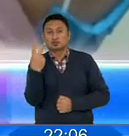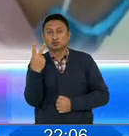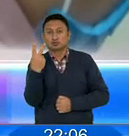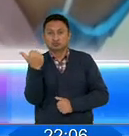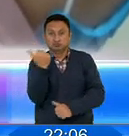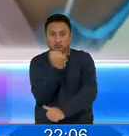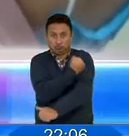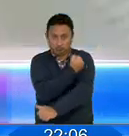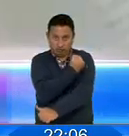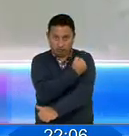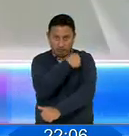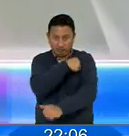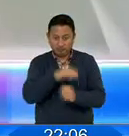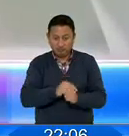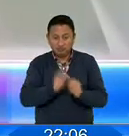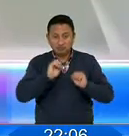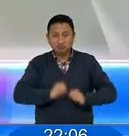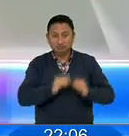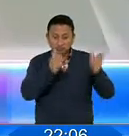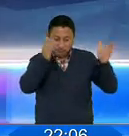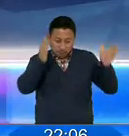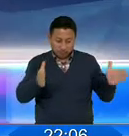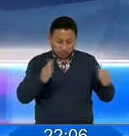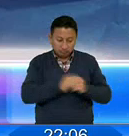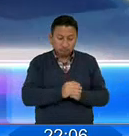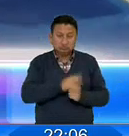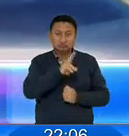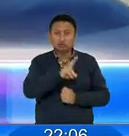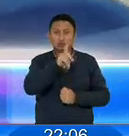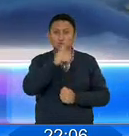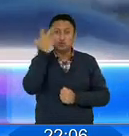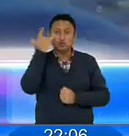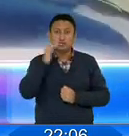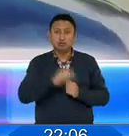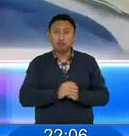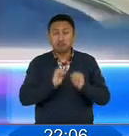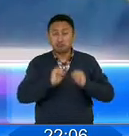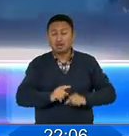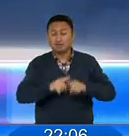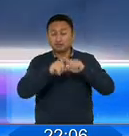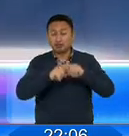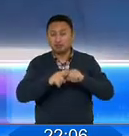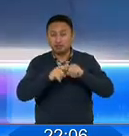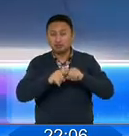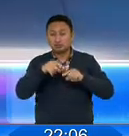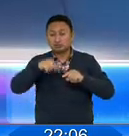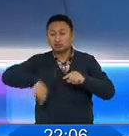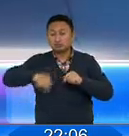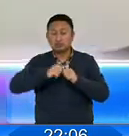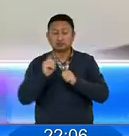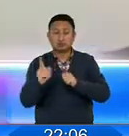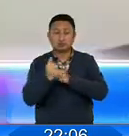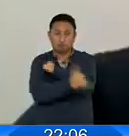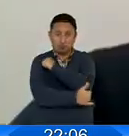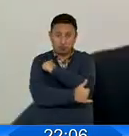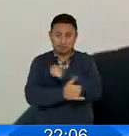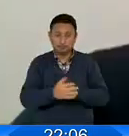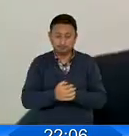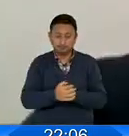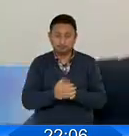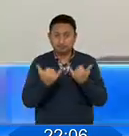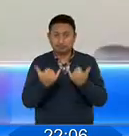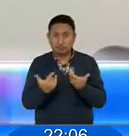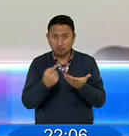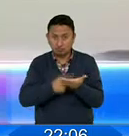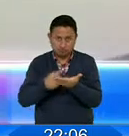están aplicando y el intervalo puede ser de hasta 21 días, dependiendo de la disposición de cada país. Se están haciendo